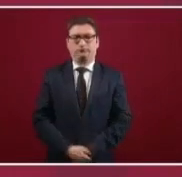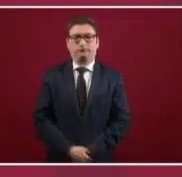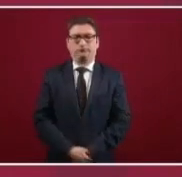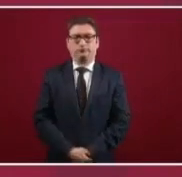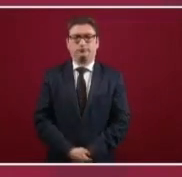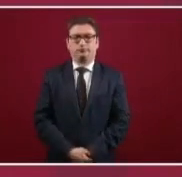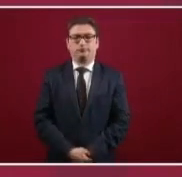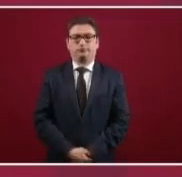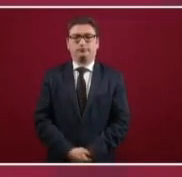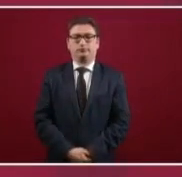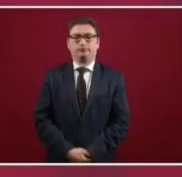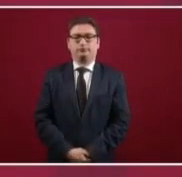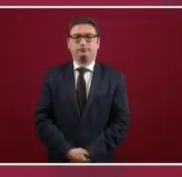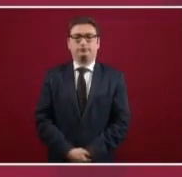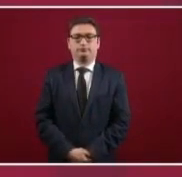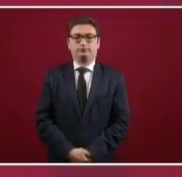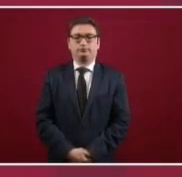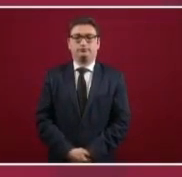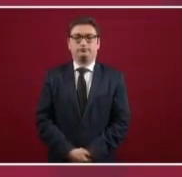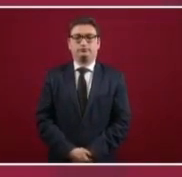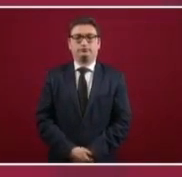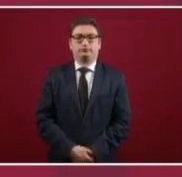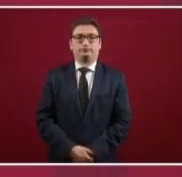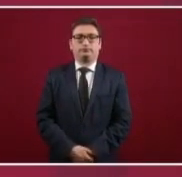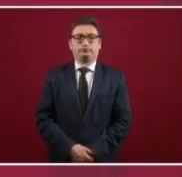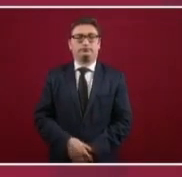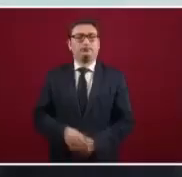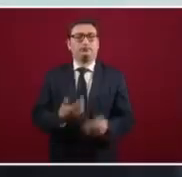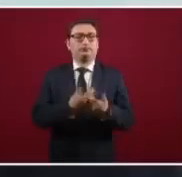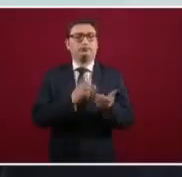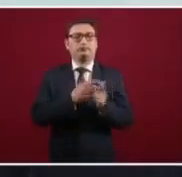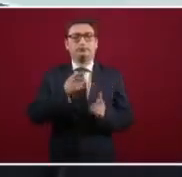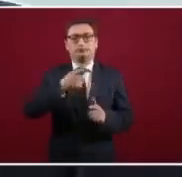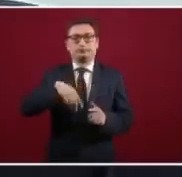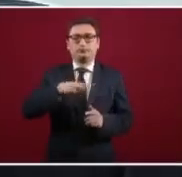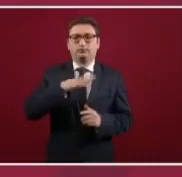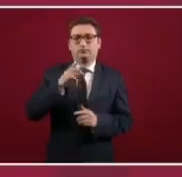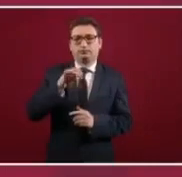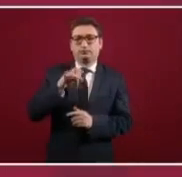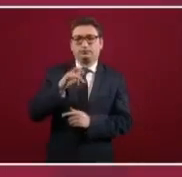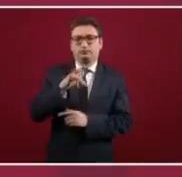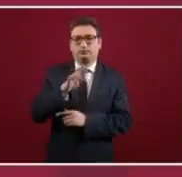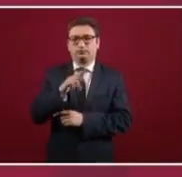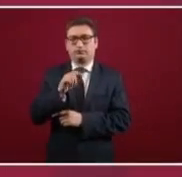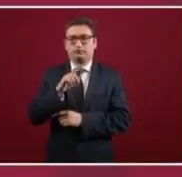qué es como dirían los mismos gratas otro paradigma bueno